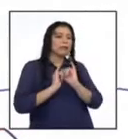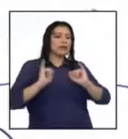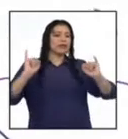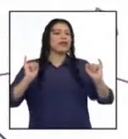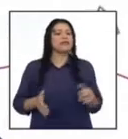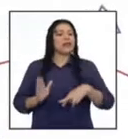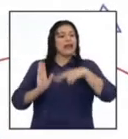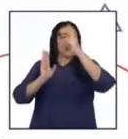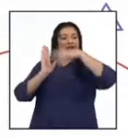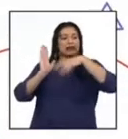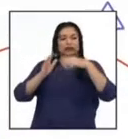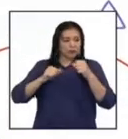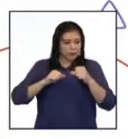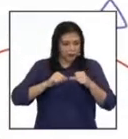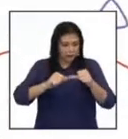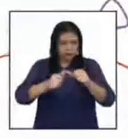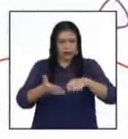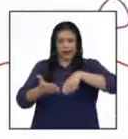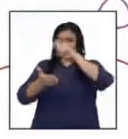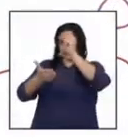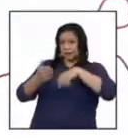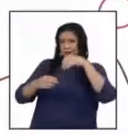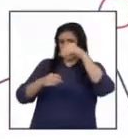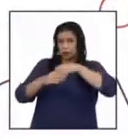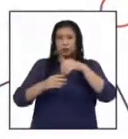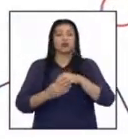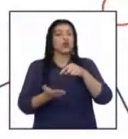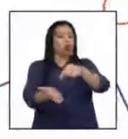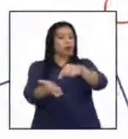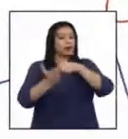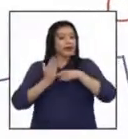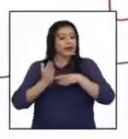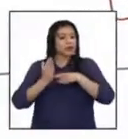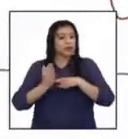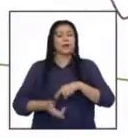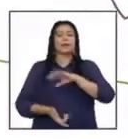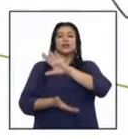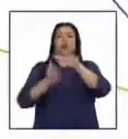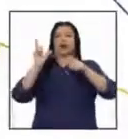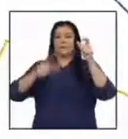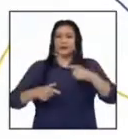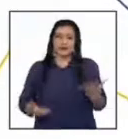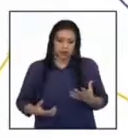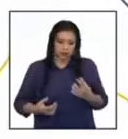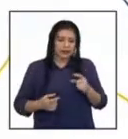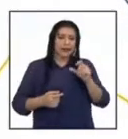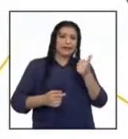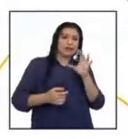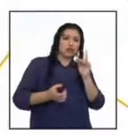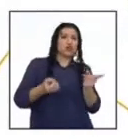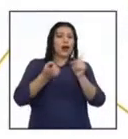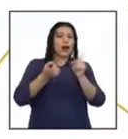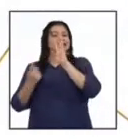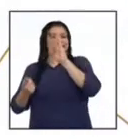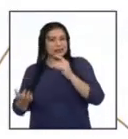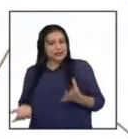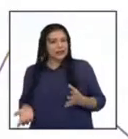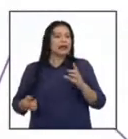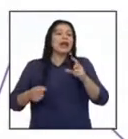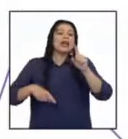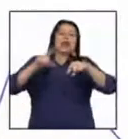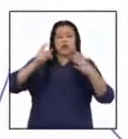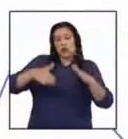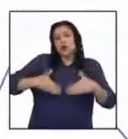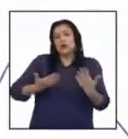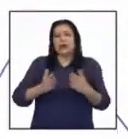el registro es permanente. La inscripción y el voto son obligatorios para los ciudadanos hasta la edad de 60 años y facultativos para